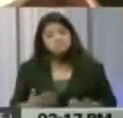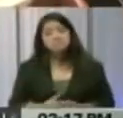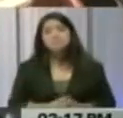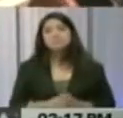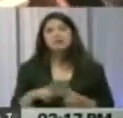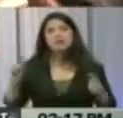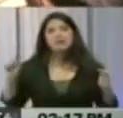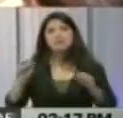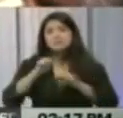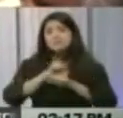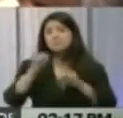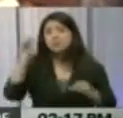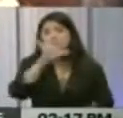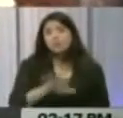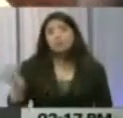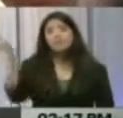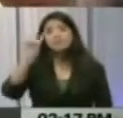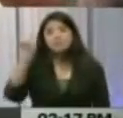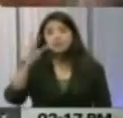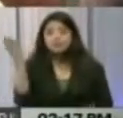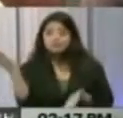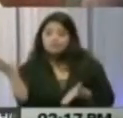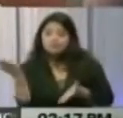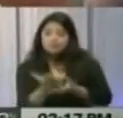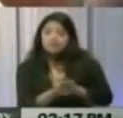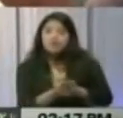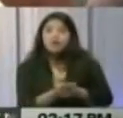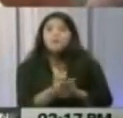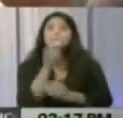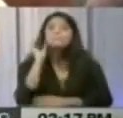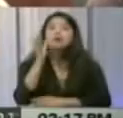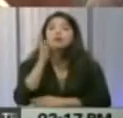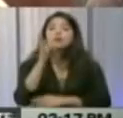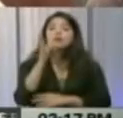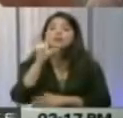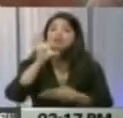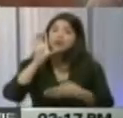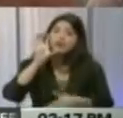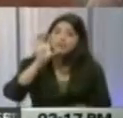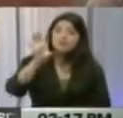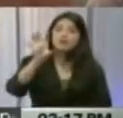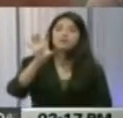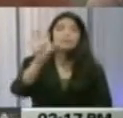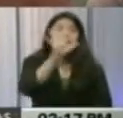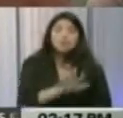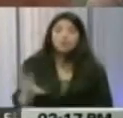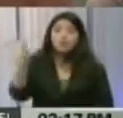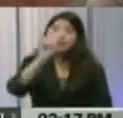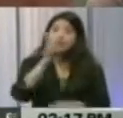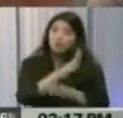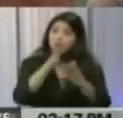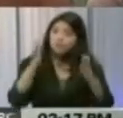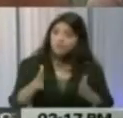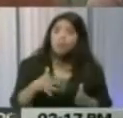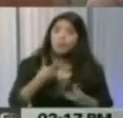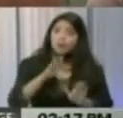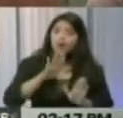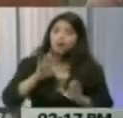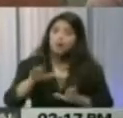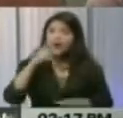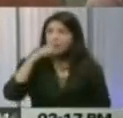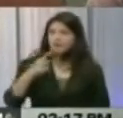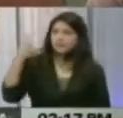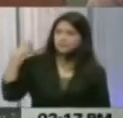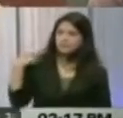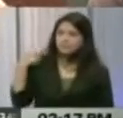la vuelta por todo el país, se inserta como un documento para el Gran Congreso de la Patria, para que los venezolanos y las venezolanas puedan respaldarlo. El año